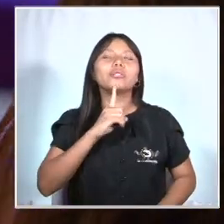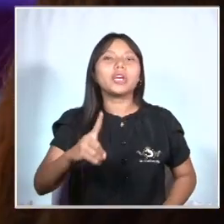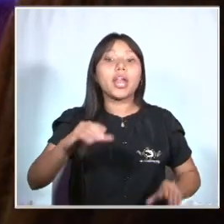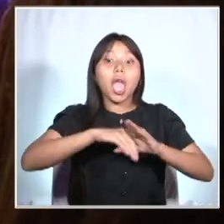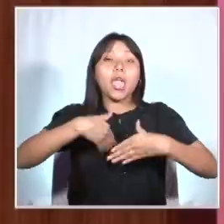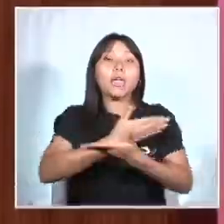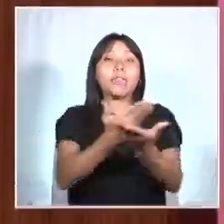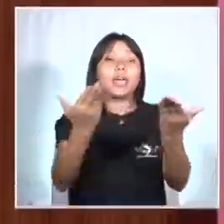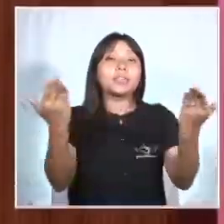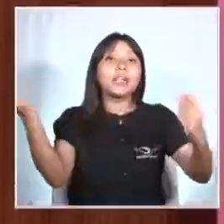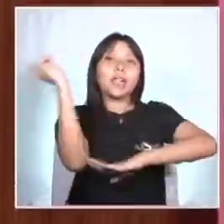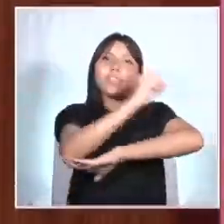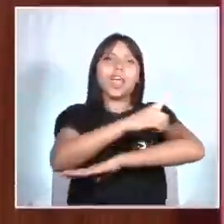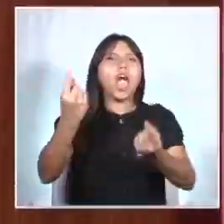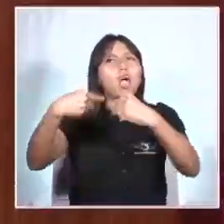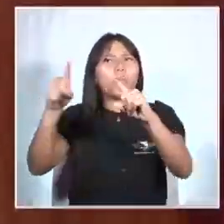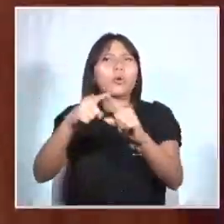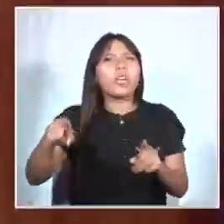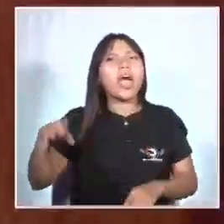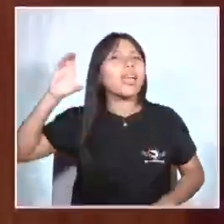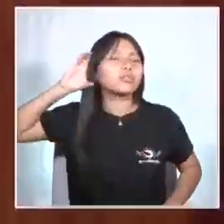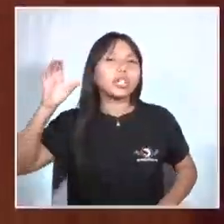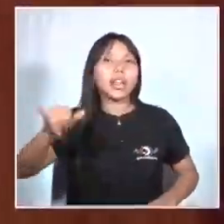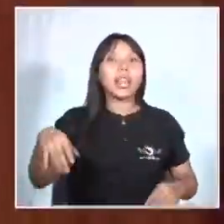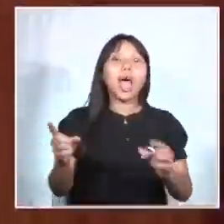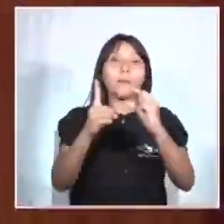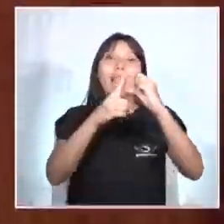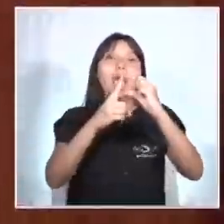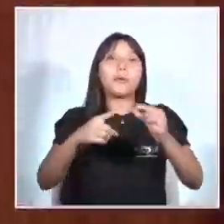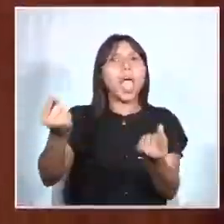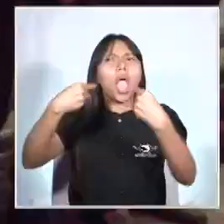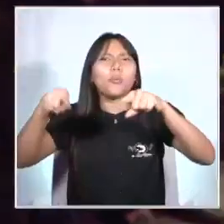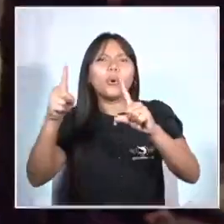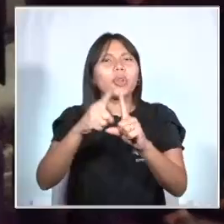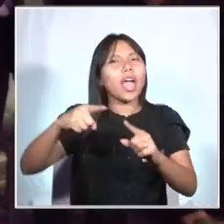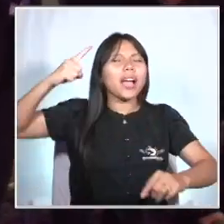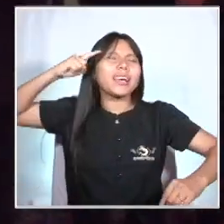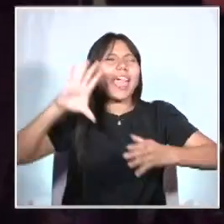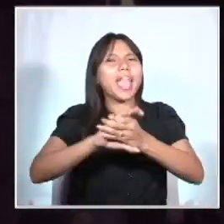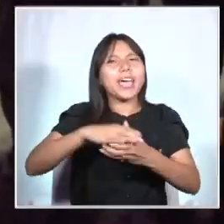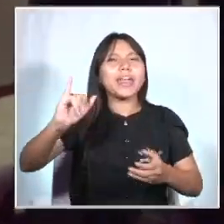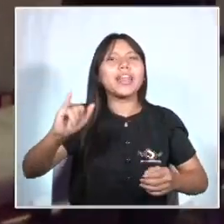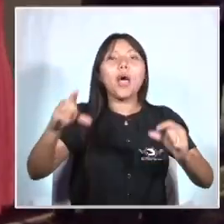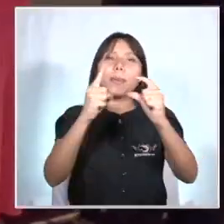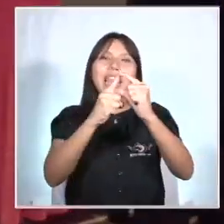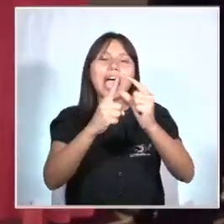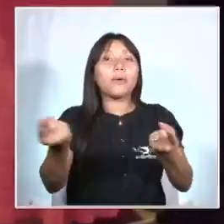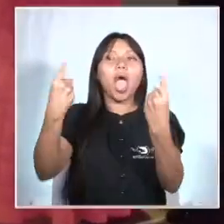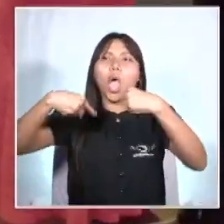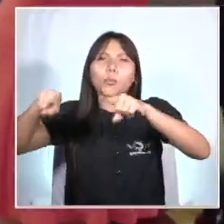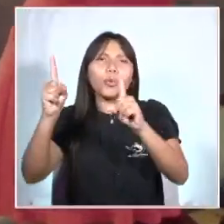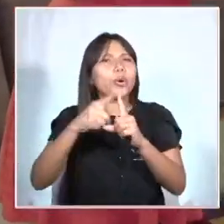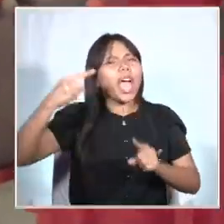esta tarde voy a escuchar la palabra, voy a creer la palabra, voy a pensar